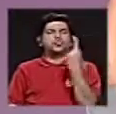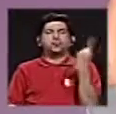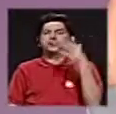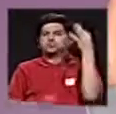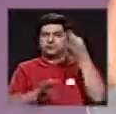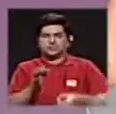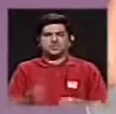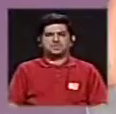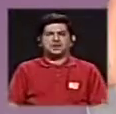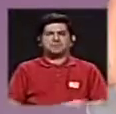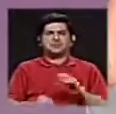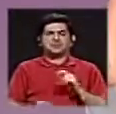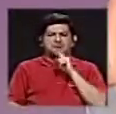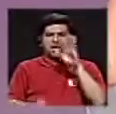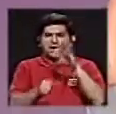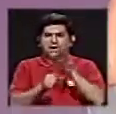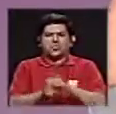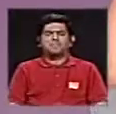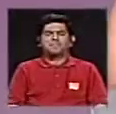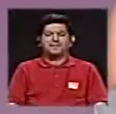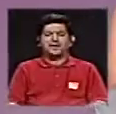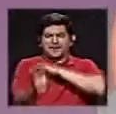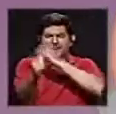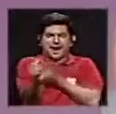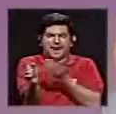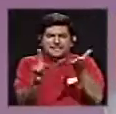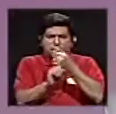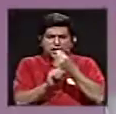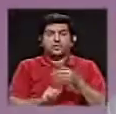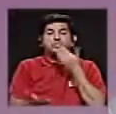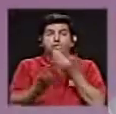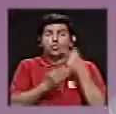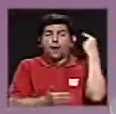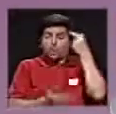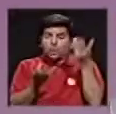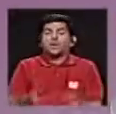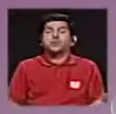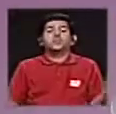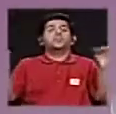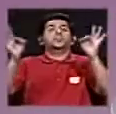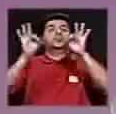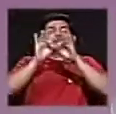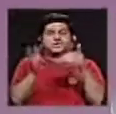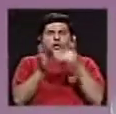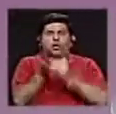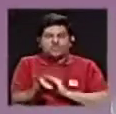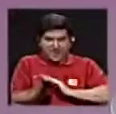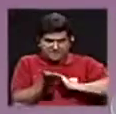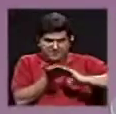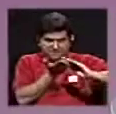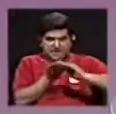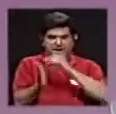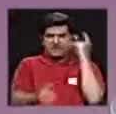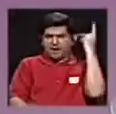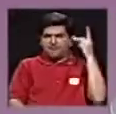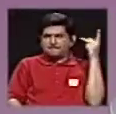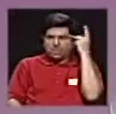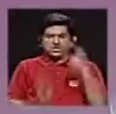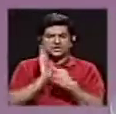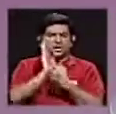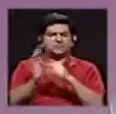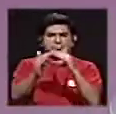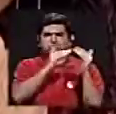sencillamente llegar al poder sino que hacer un buen gobierno para nosotros es importantísimo esto del buen gobierno devolverle la dignidad a la política demostrar